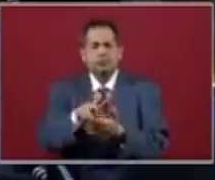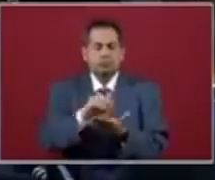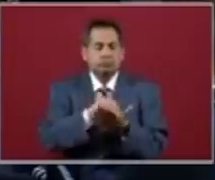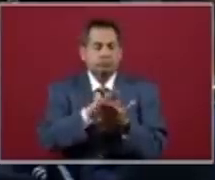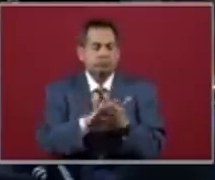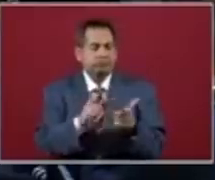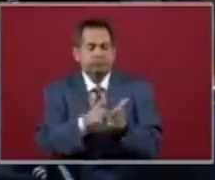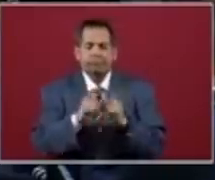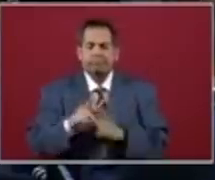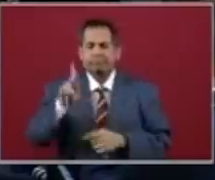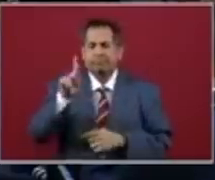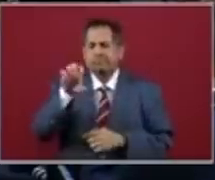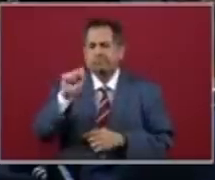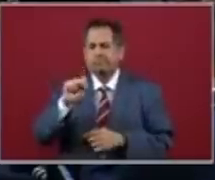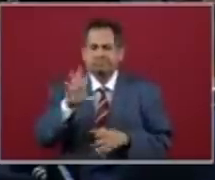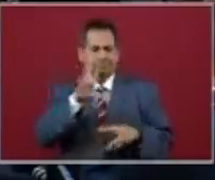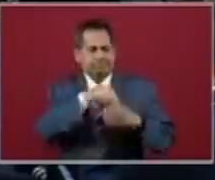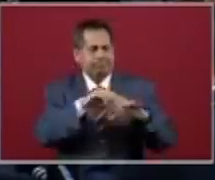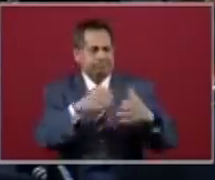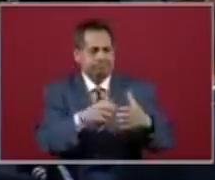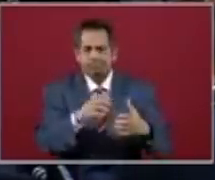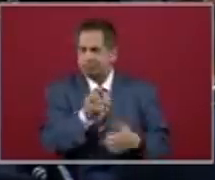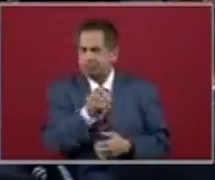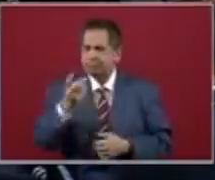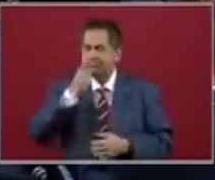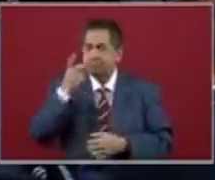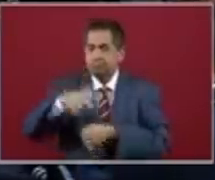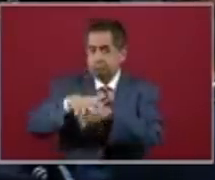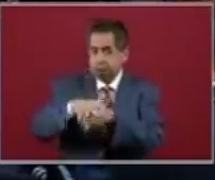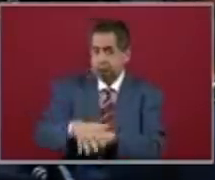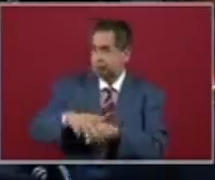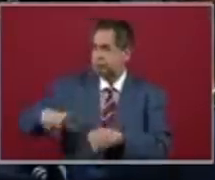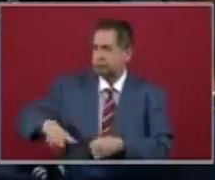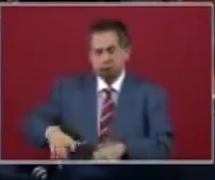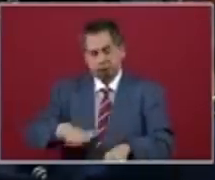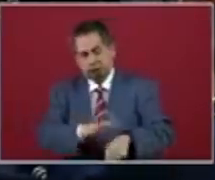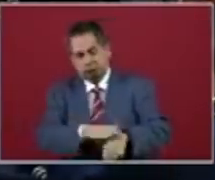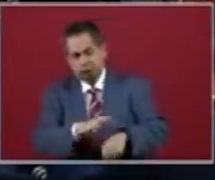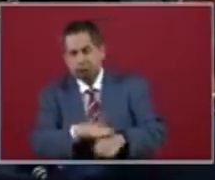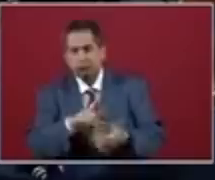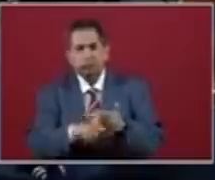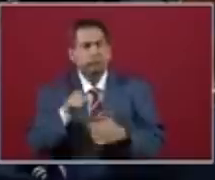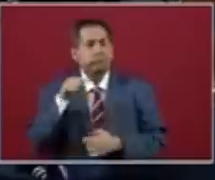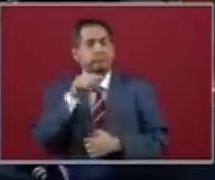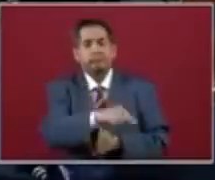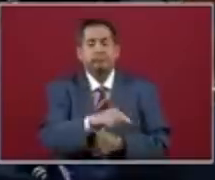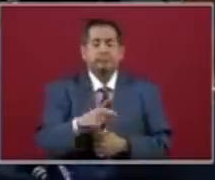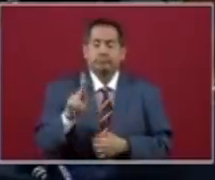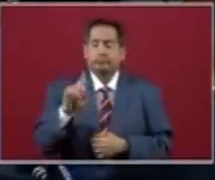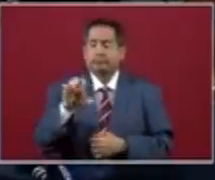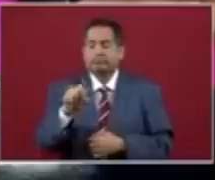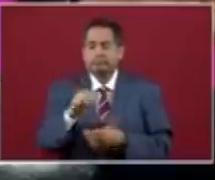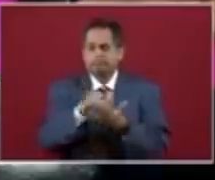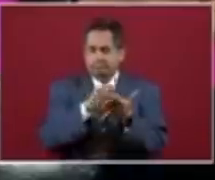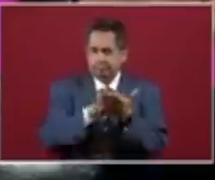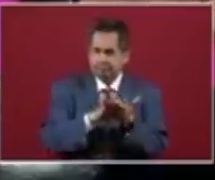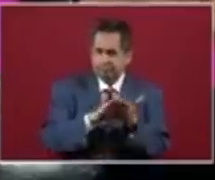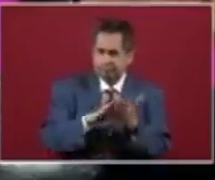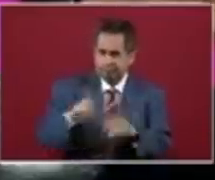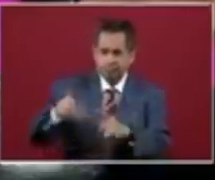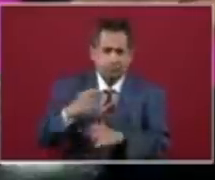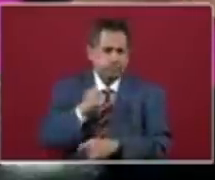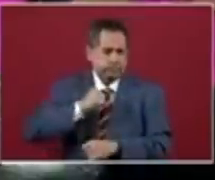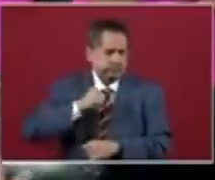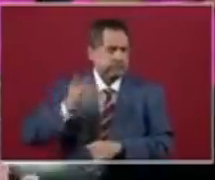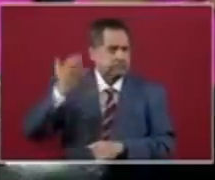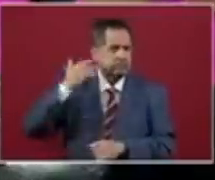Partido Encuentro Social? Hay quienes refieren que hay presiones de este gobierno para que ese partido tenga registro. Usted en el interés fue su aliado